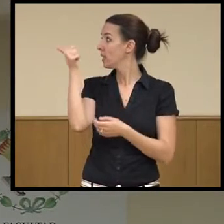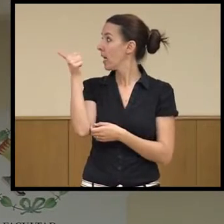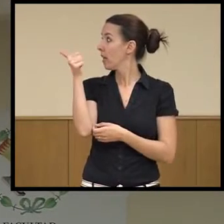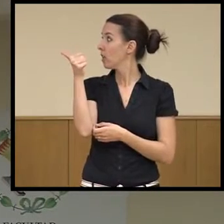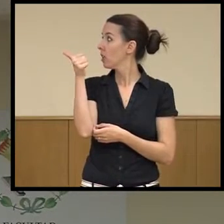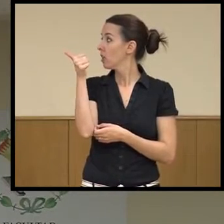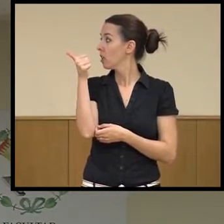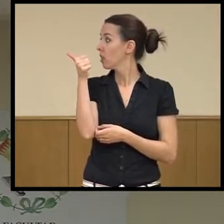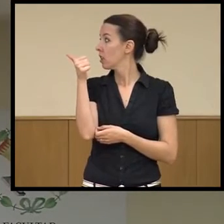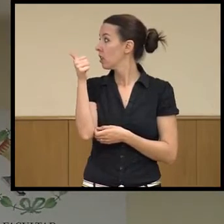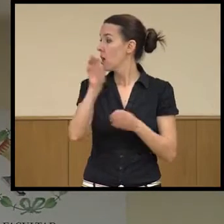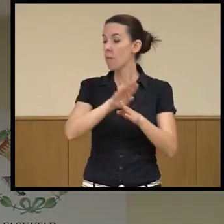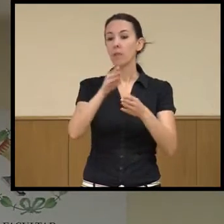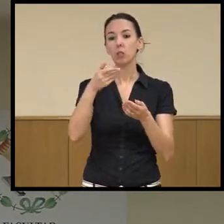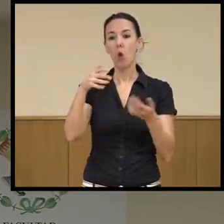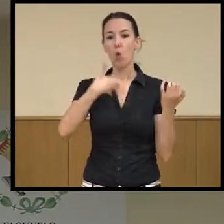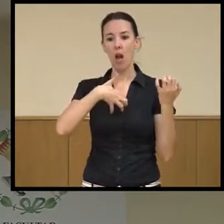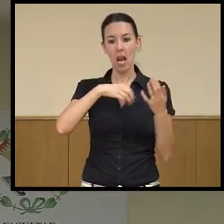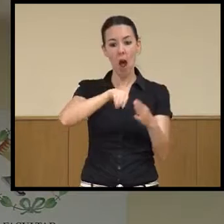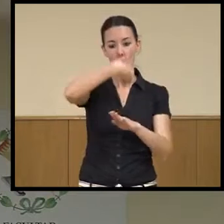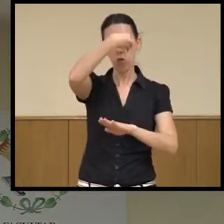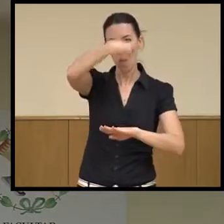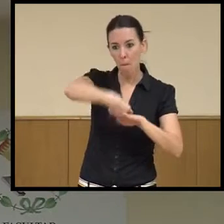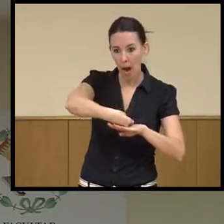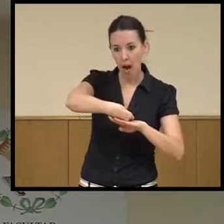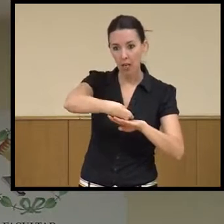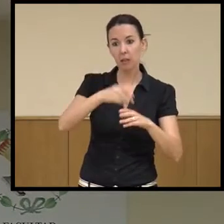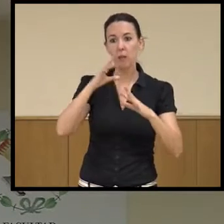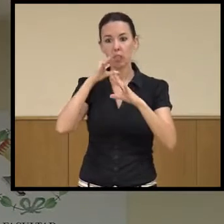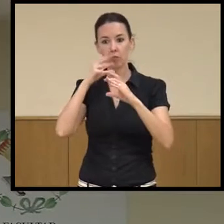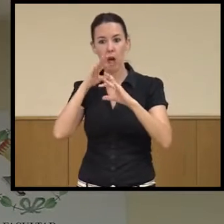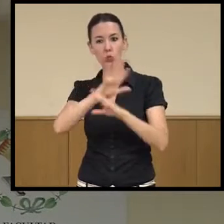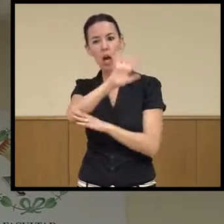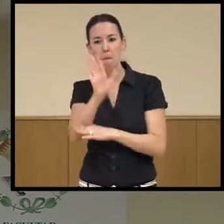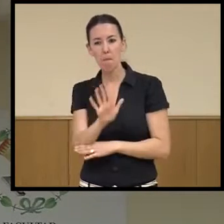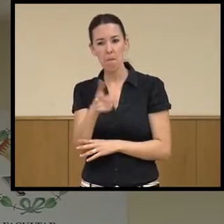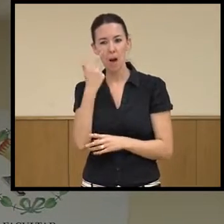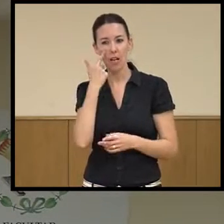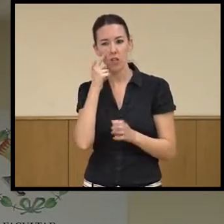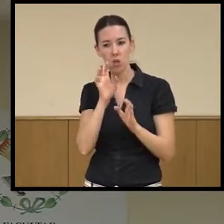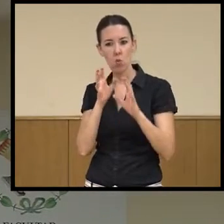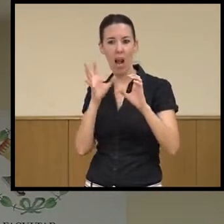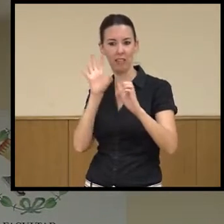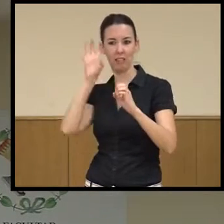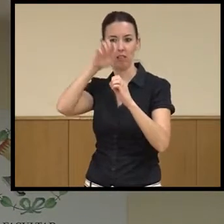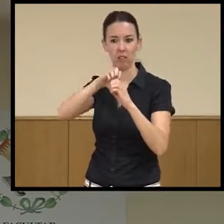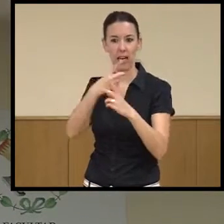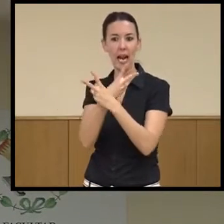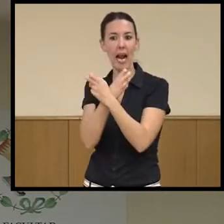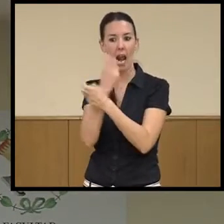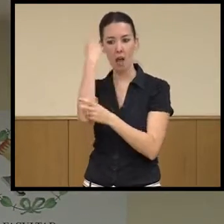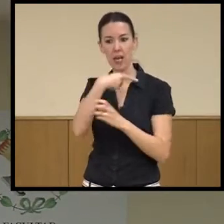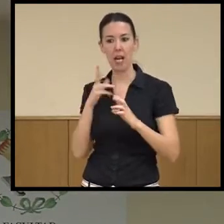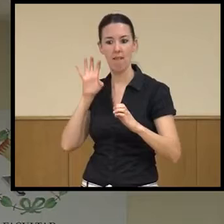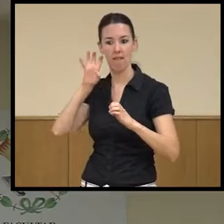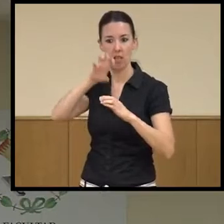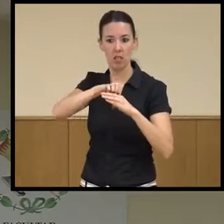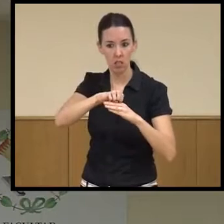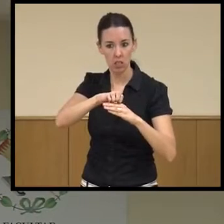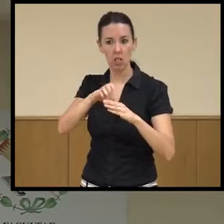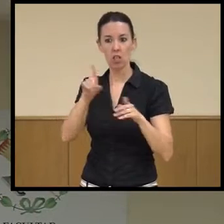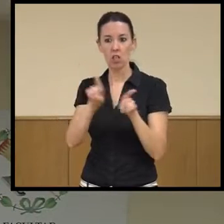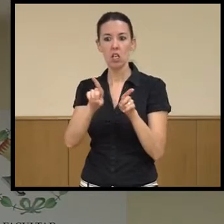con el laúd boca abajo y sobre todo con esa flauta dulce que parece sufrir la macabra y descarnada dentellada de la calavera, como si de un momento a otro